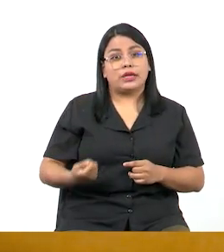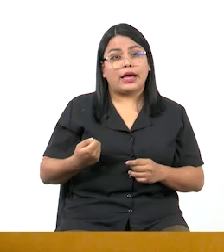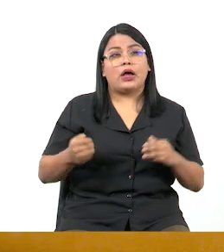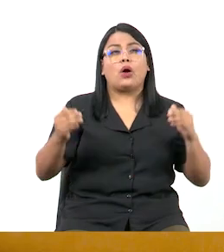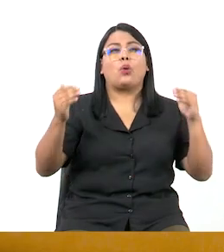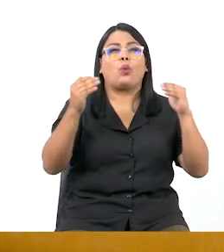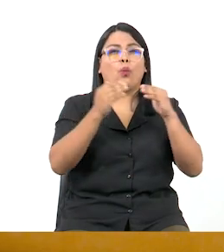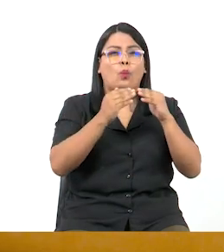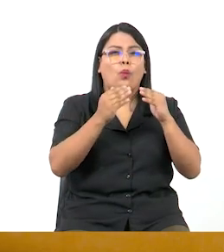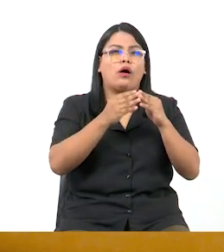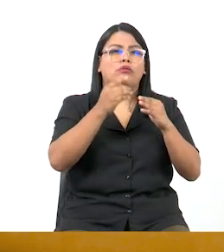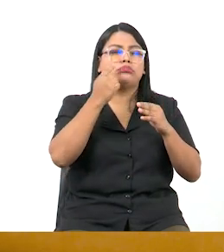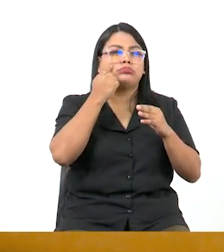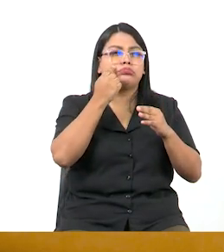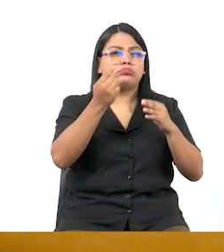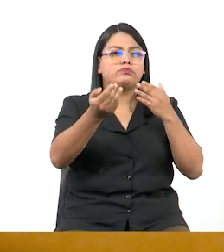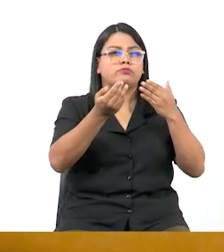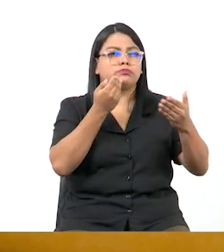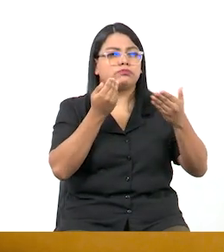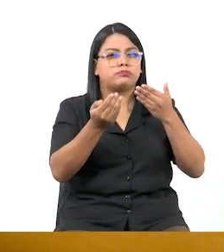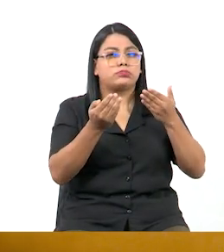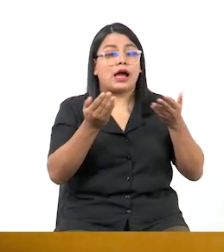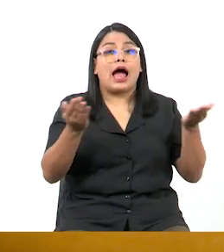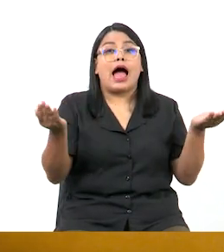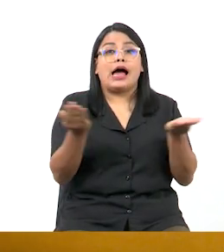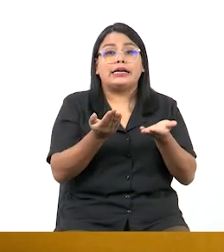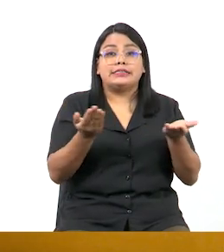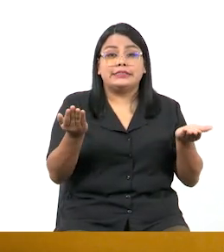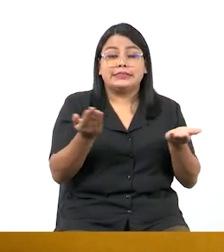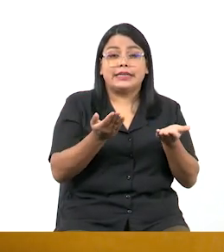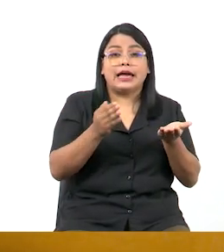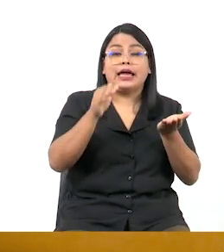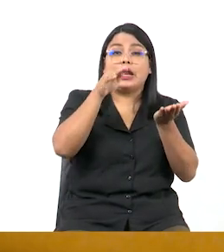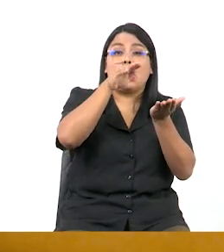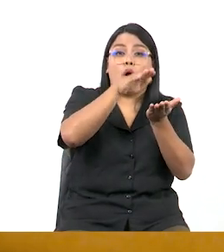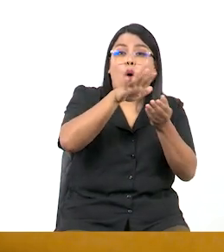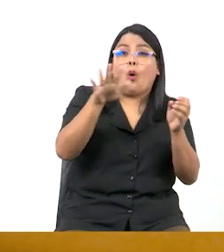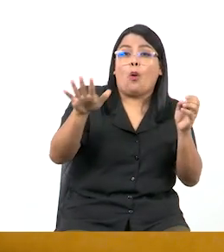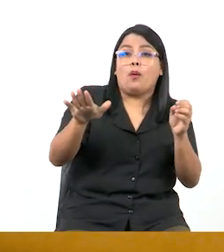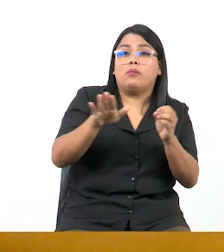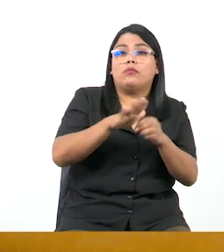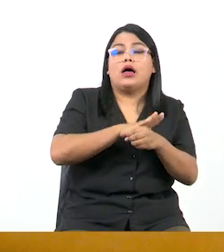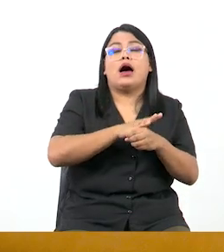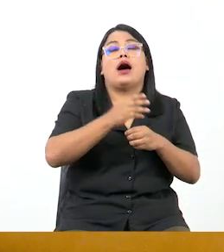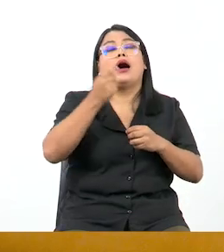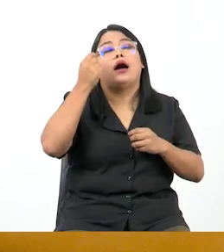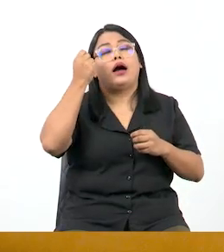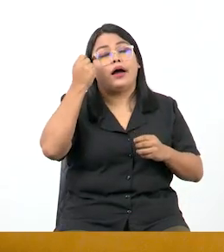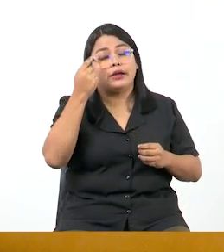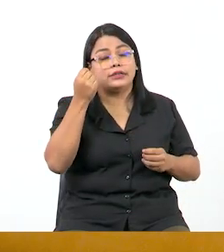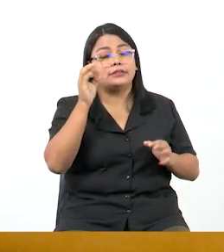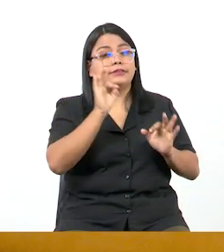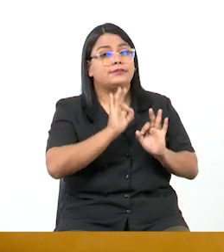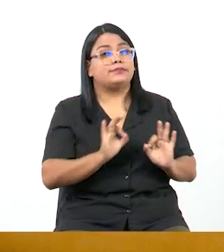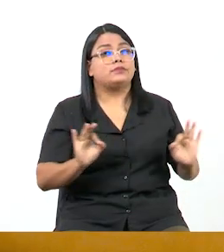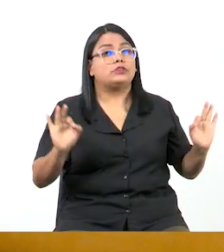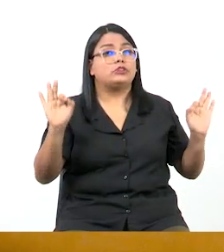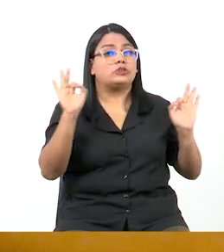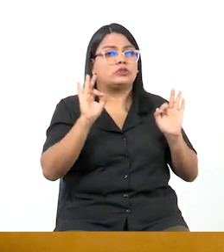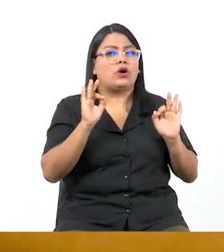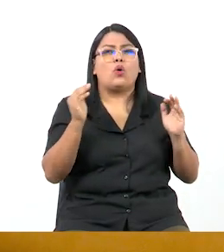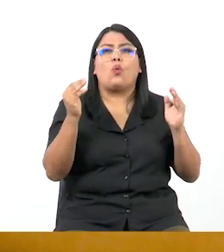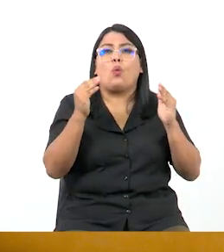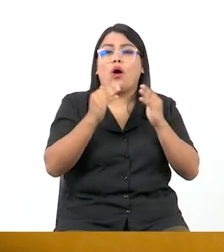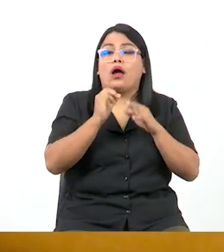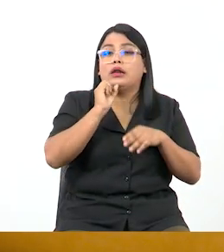estudiantado, y también le declaramos qué es lo que va a aprender. ¿Para qué? Para explicitar el aprendizaje. Y además le